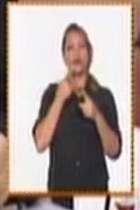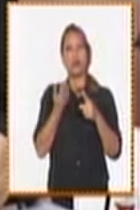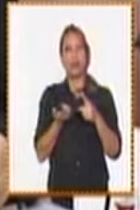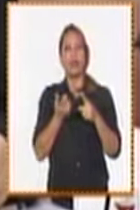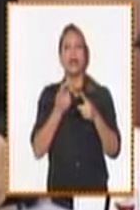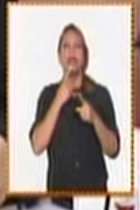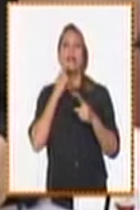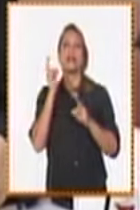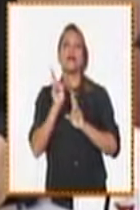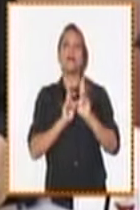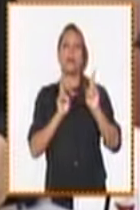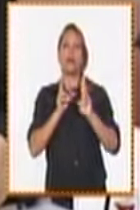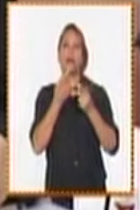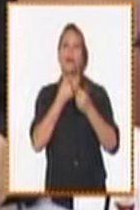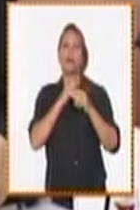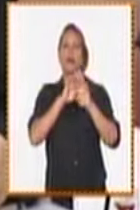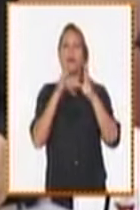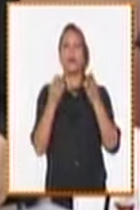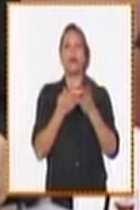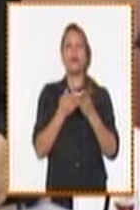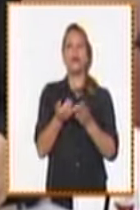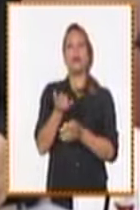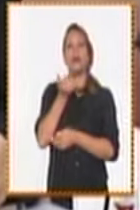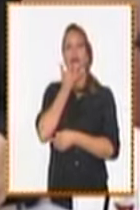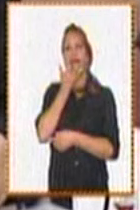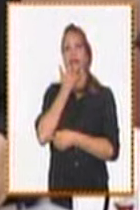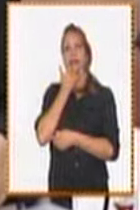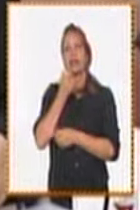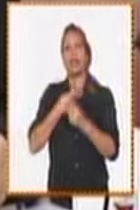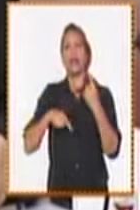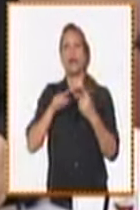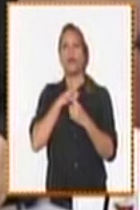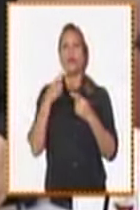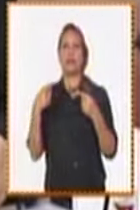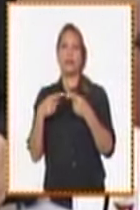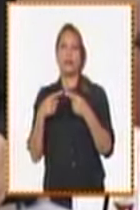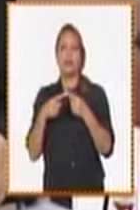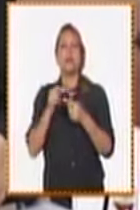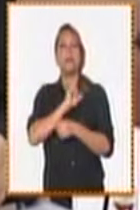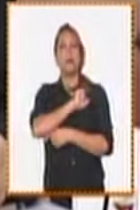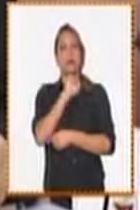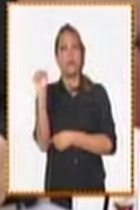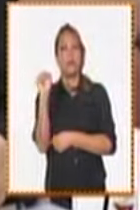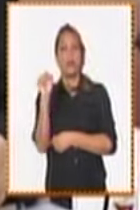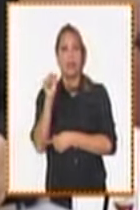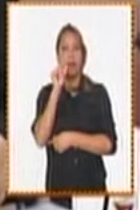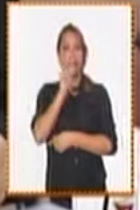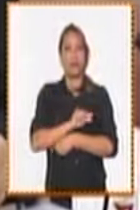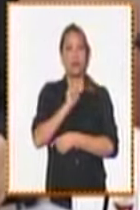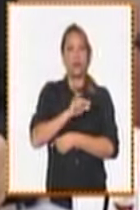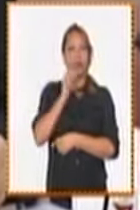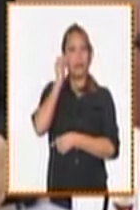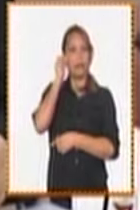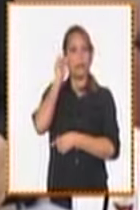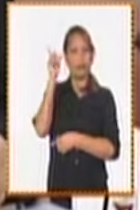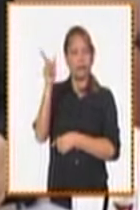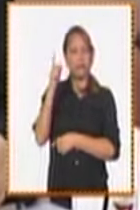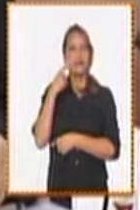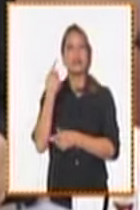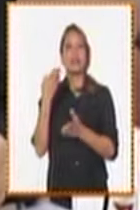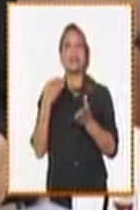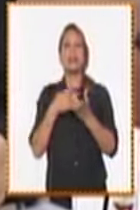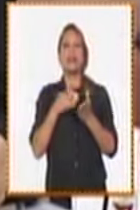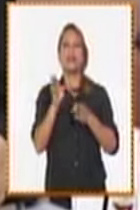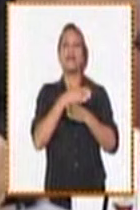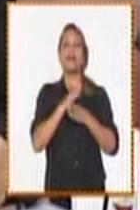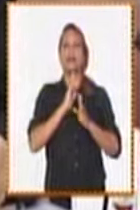mundo y los errores de nuestros enemigos. Y triunfaremos porque los soldados de la gran idea han llegado en todas las épocas